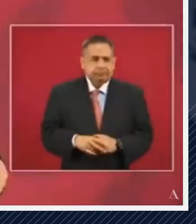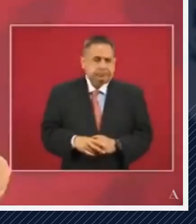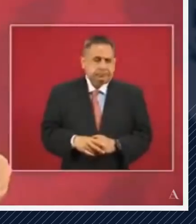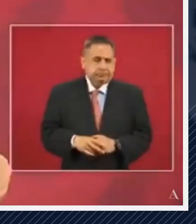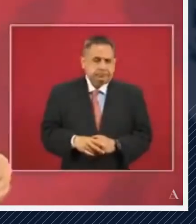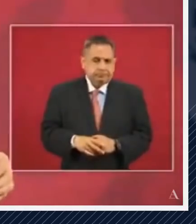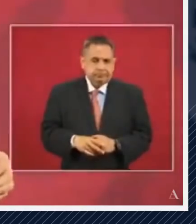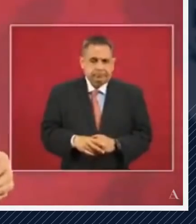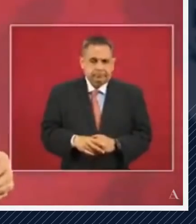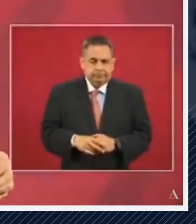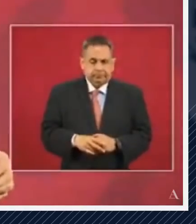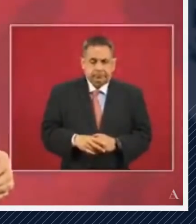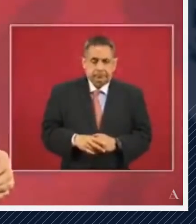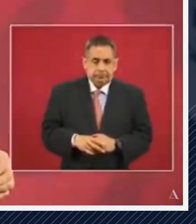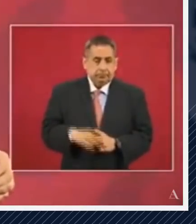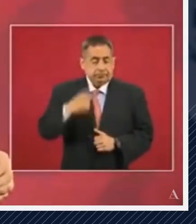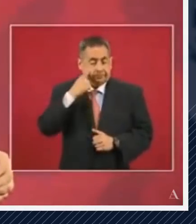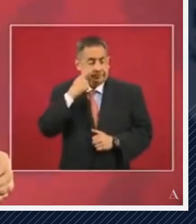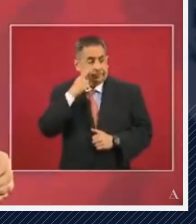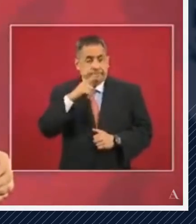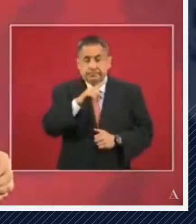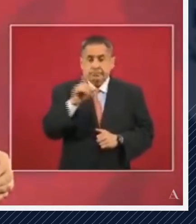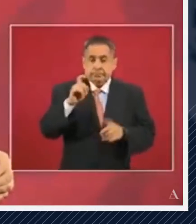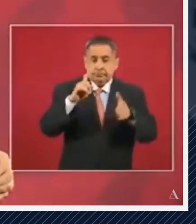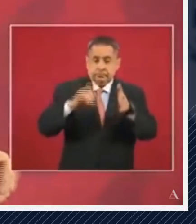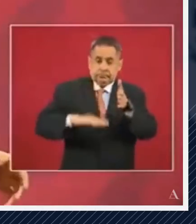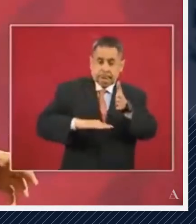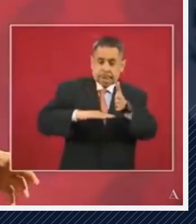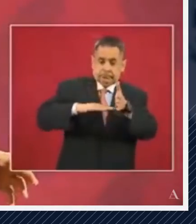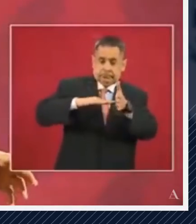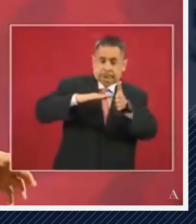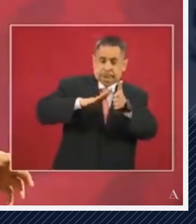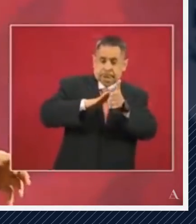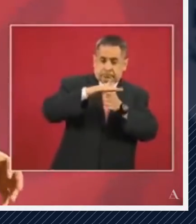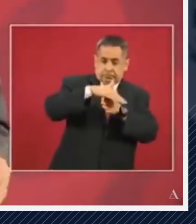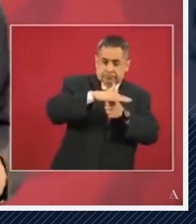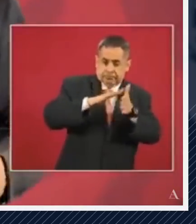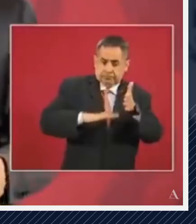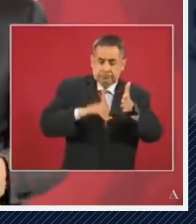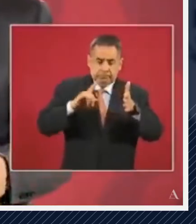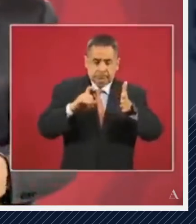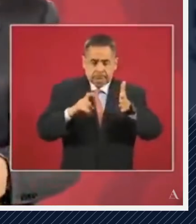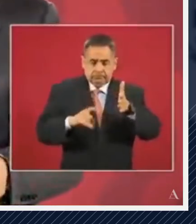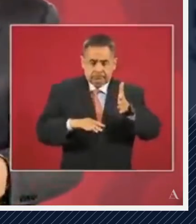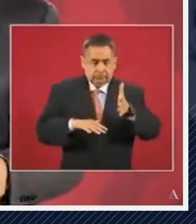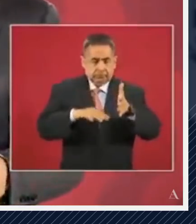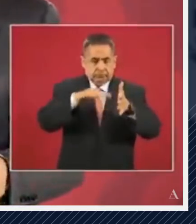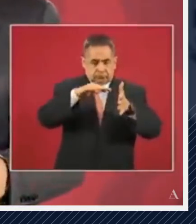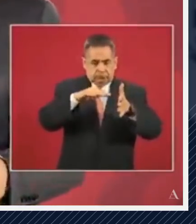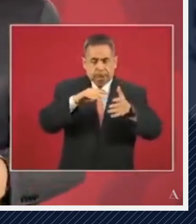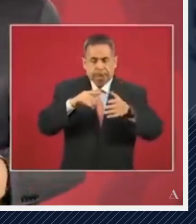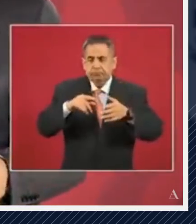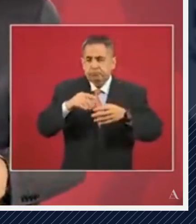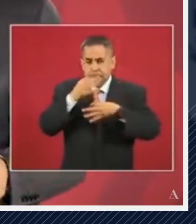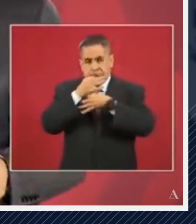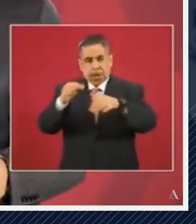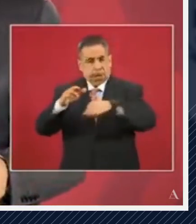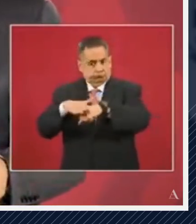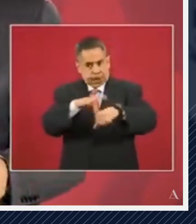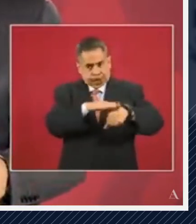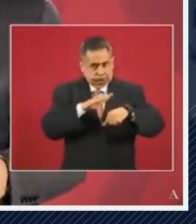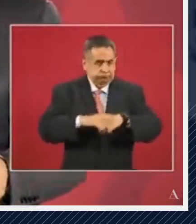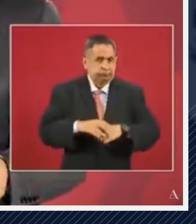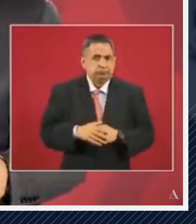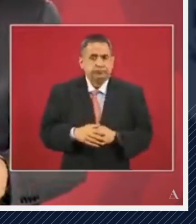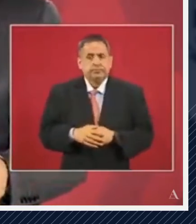entrada, yo quiero decir que tenemos una coincidencia el presidente López Obrador y yo. A mí tampoco